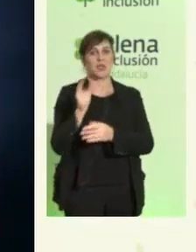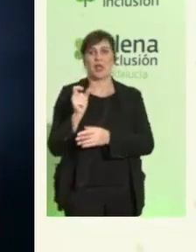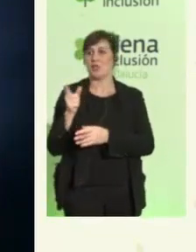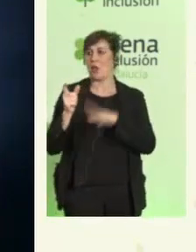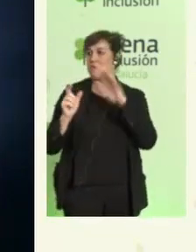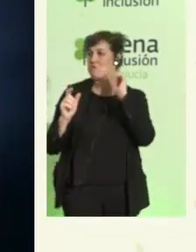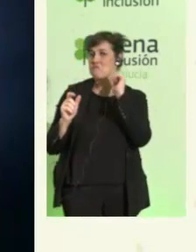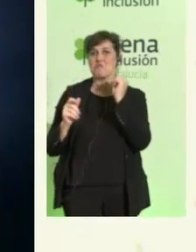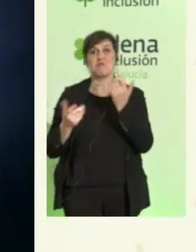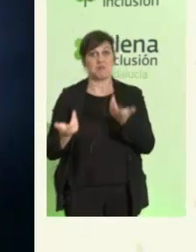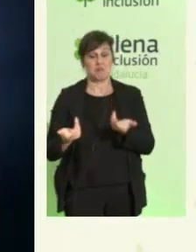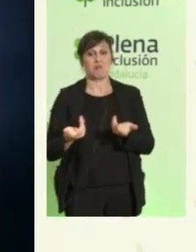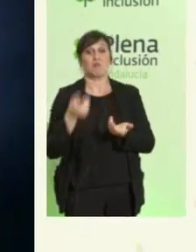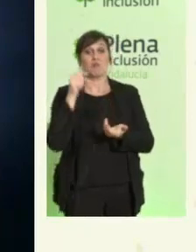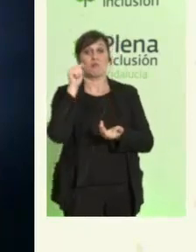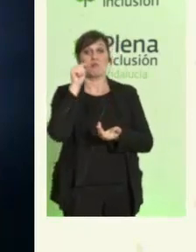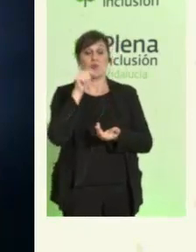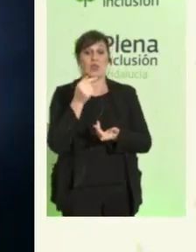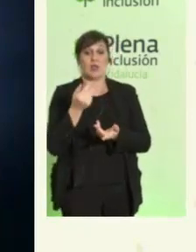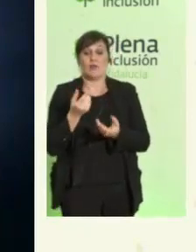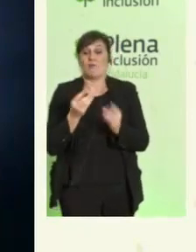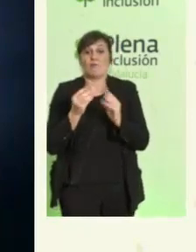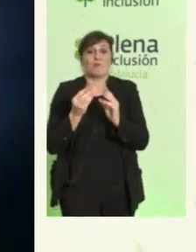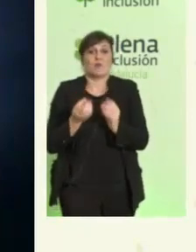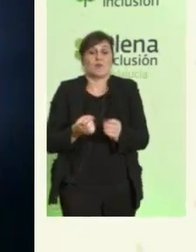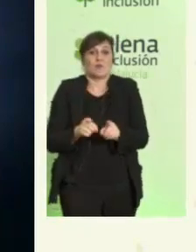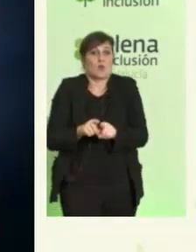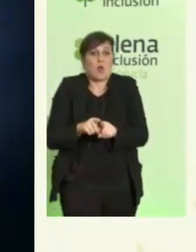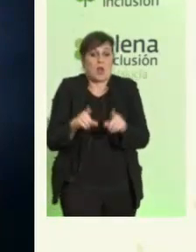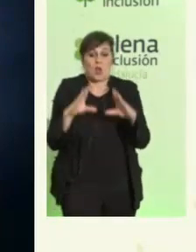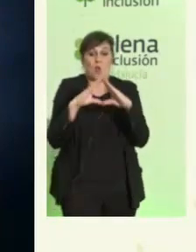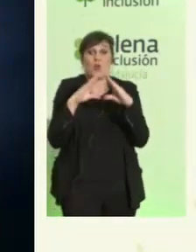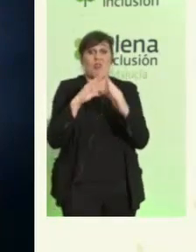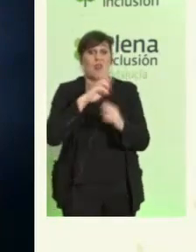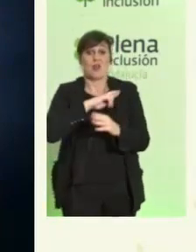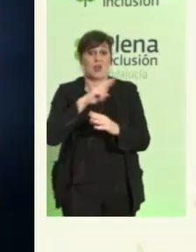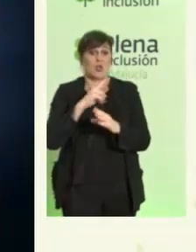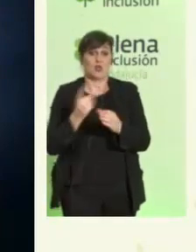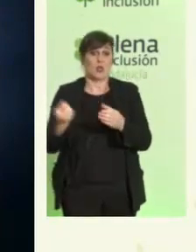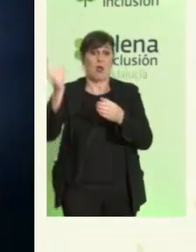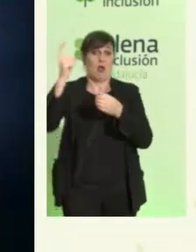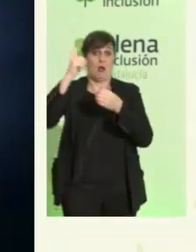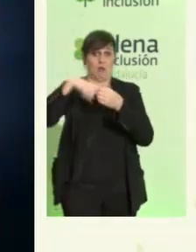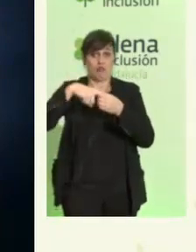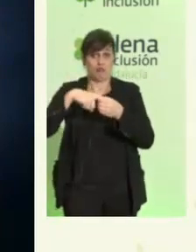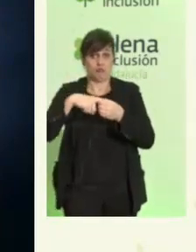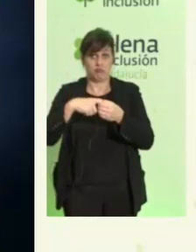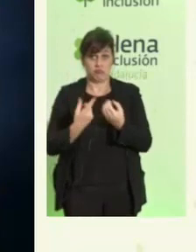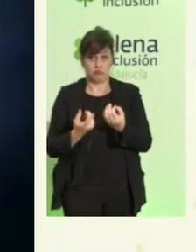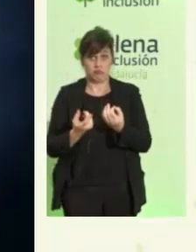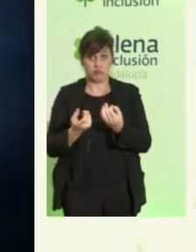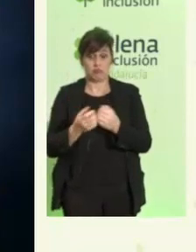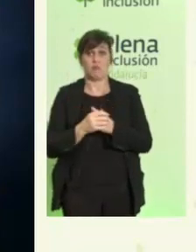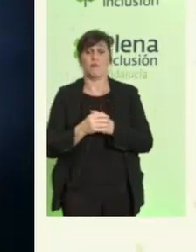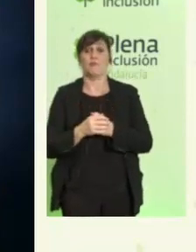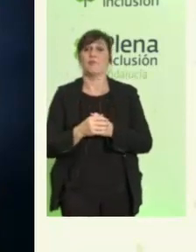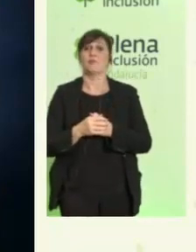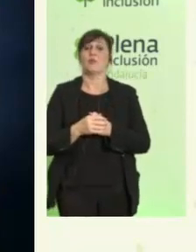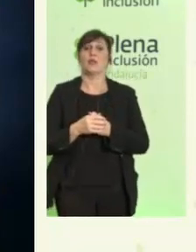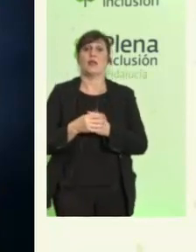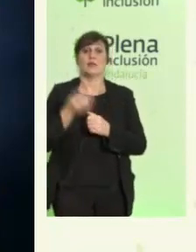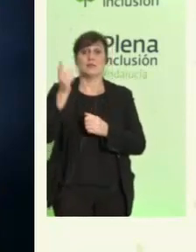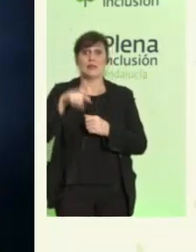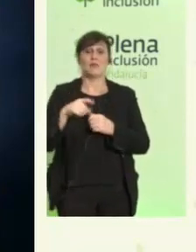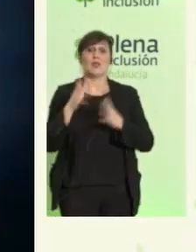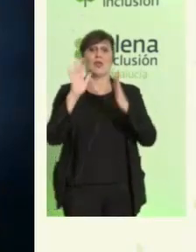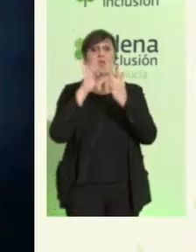hizo diácono y se hizo parte de esa comunidad religiosa, de esa iglesia. También volvió a contactar con otras personas